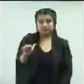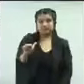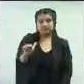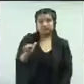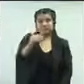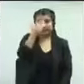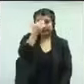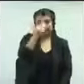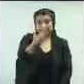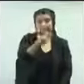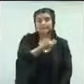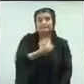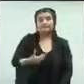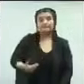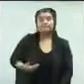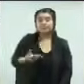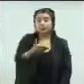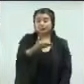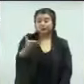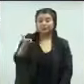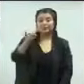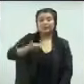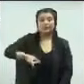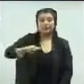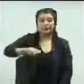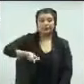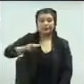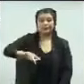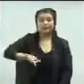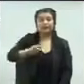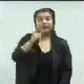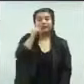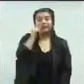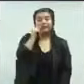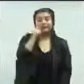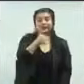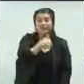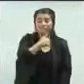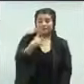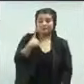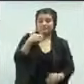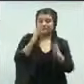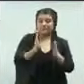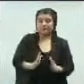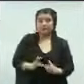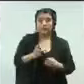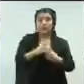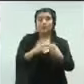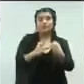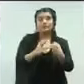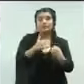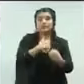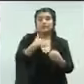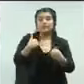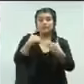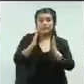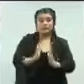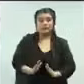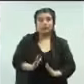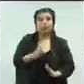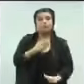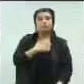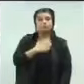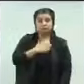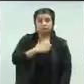Gracias, presidente, compañeros diputados, señor ministro, viceministros. Yo solo quiero